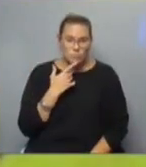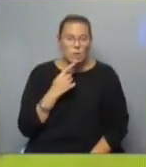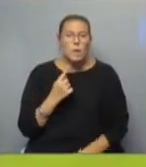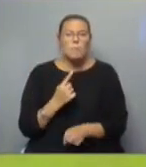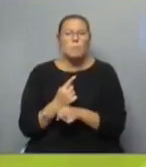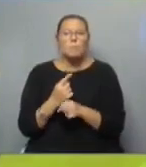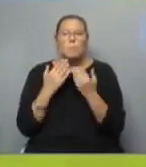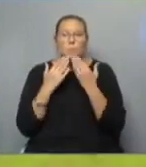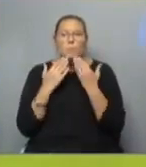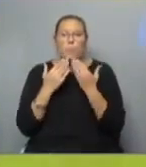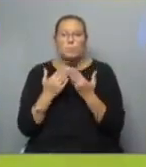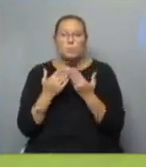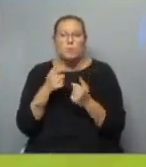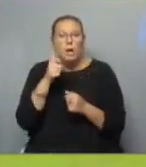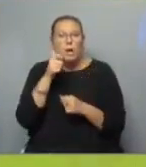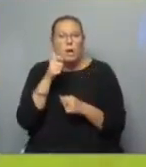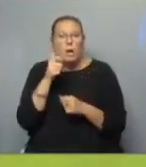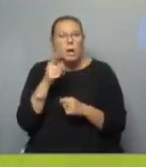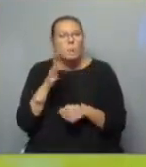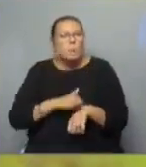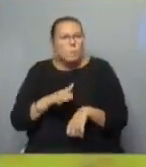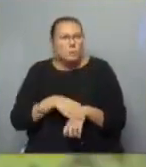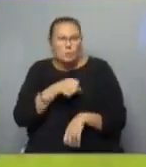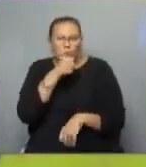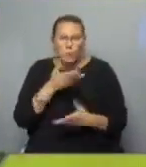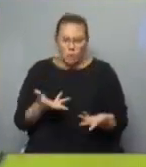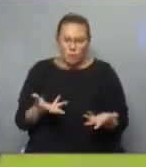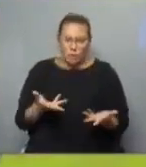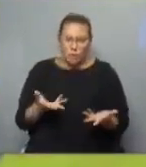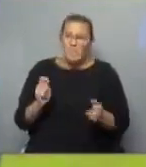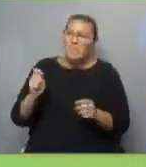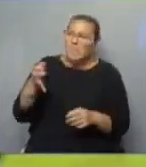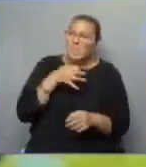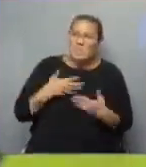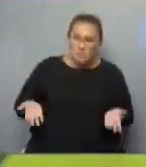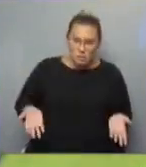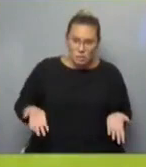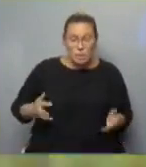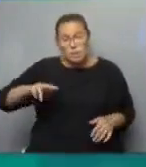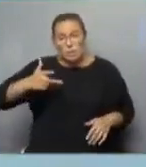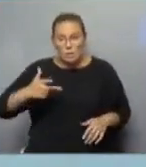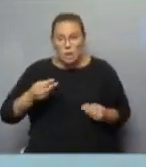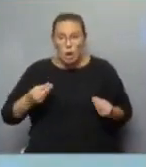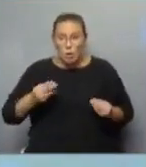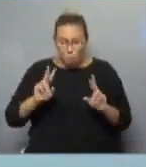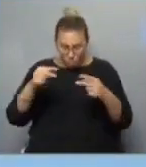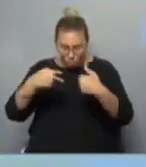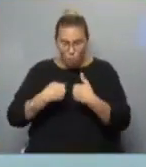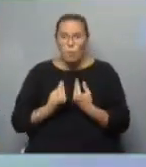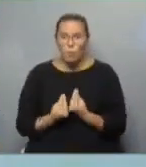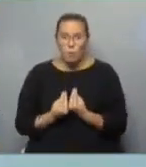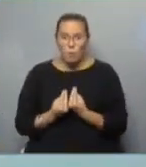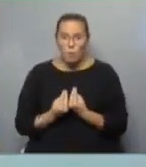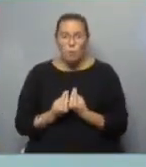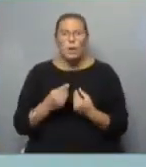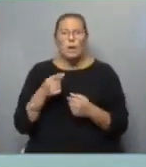primera pregunta es, ¿cuándo se empieza a ser vieja? Claro. Y la segunda es, ¿quién te lo dice? Y la tercera es, ¿cómo te ves tú?